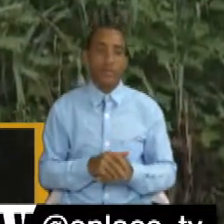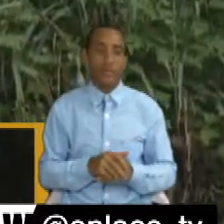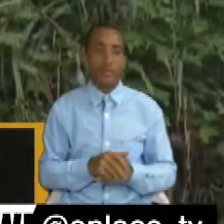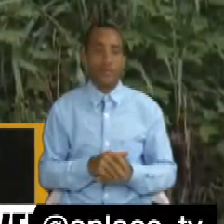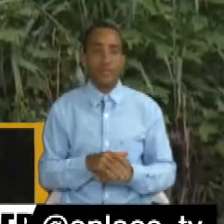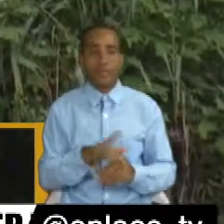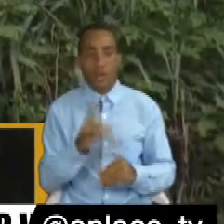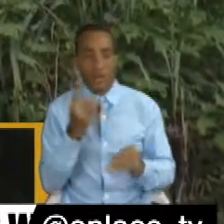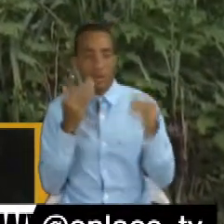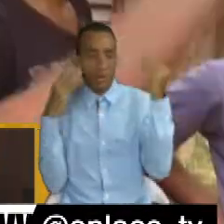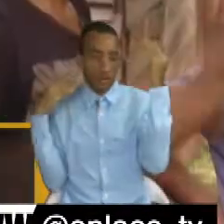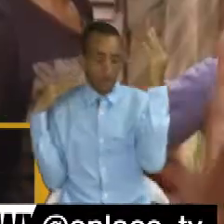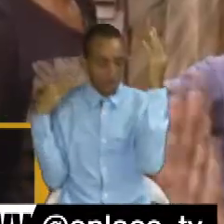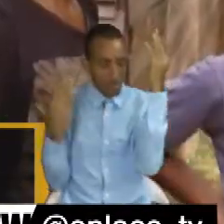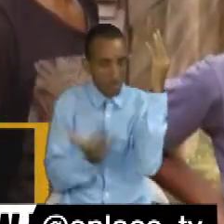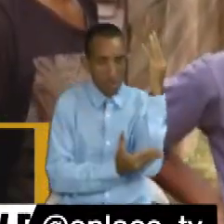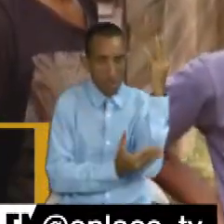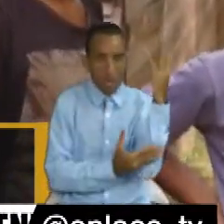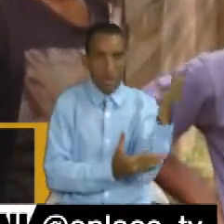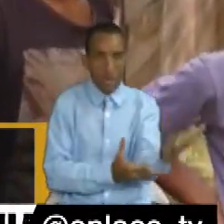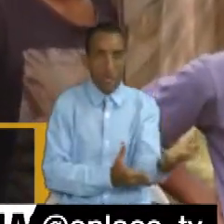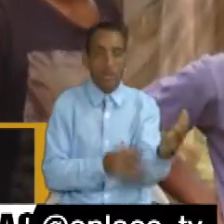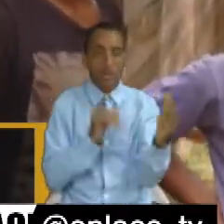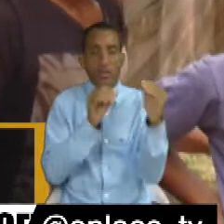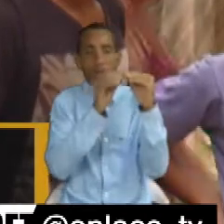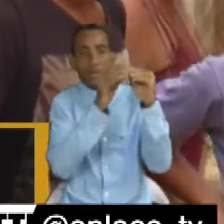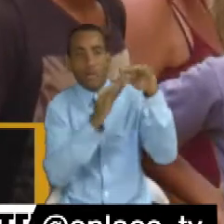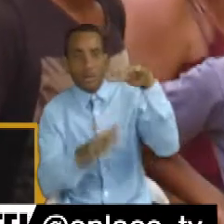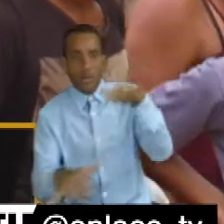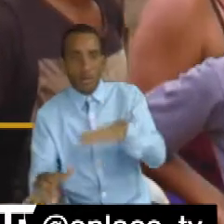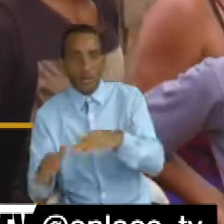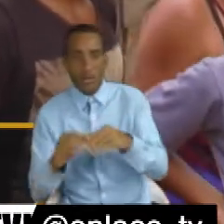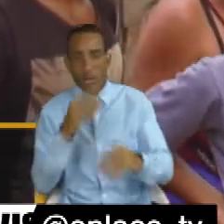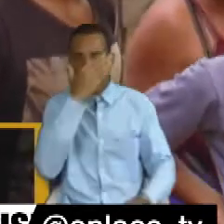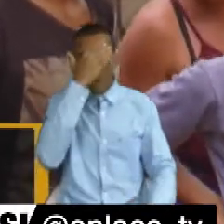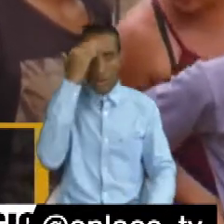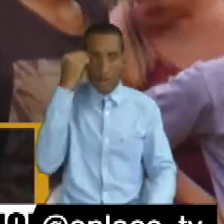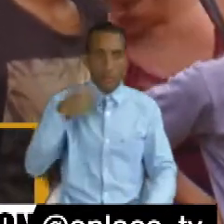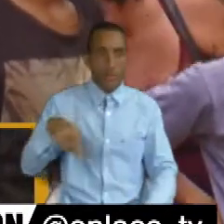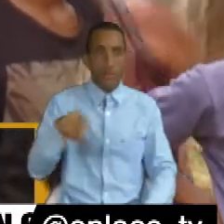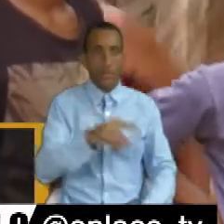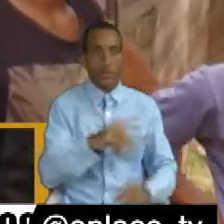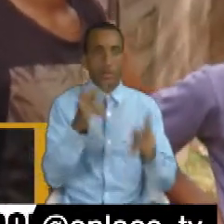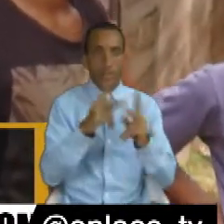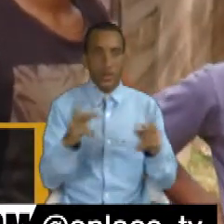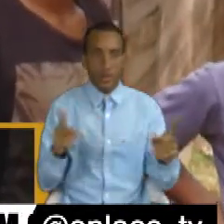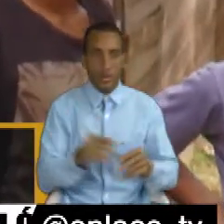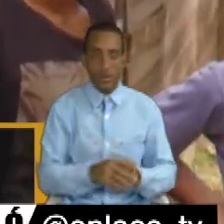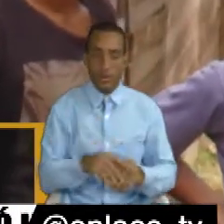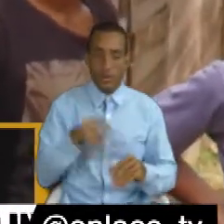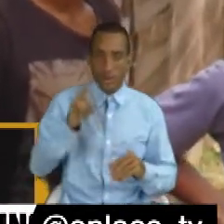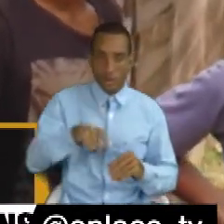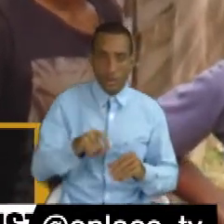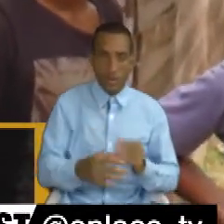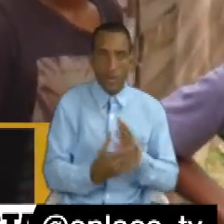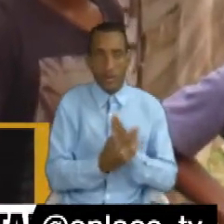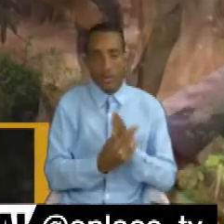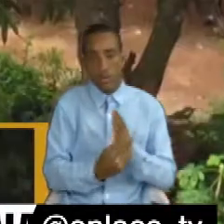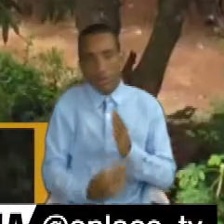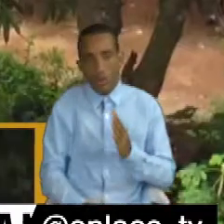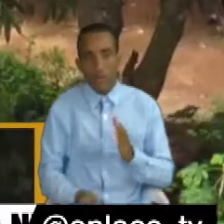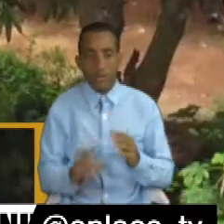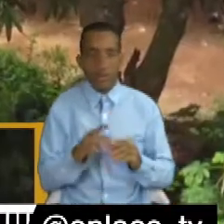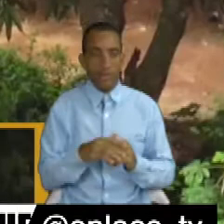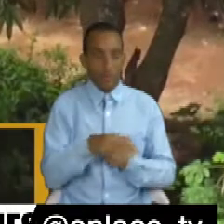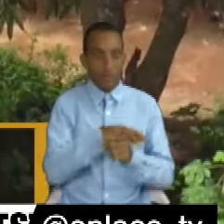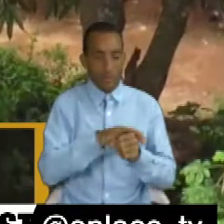del árbol y sobre el derrumbe, que no se olvide nosotros de la gente más necesitada aquí el barrio Nueva Juventud.